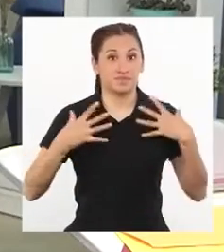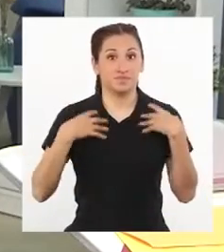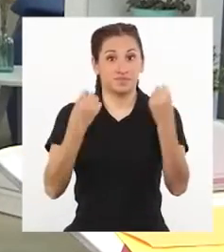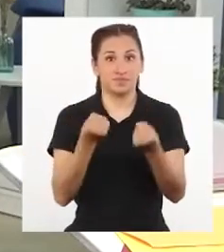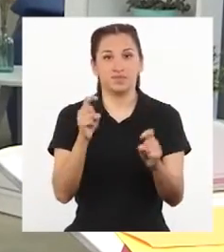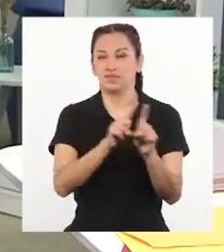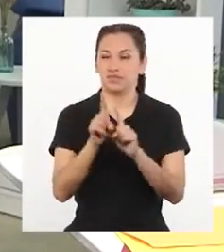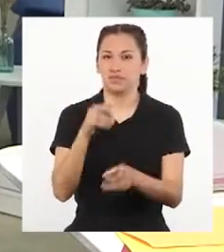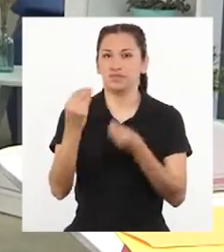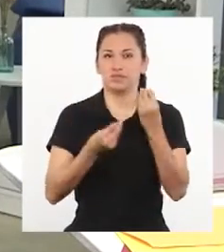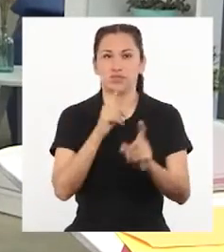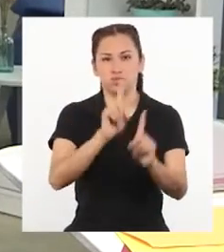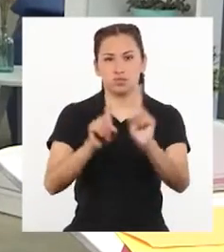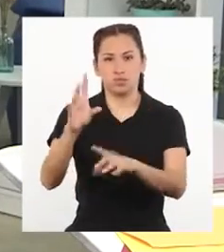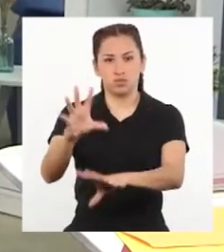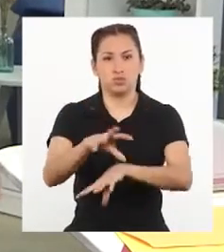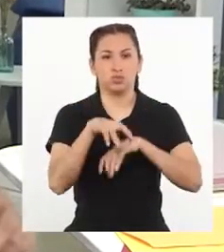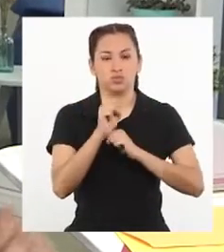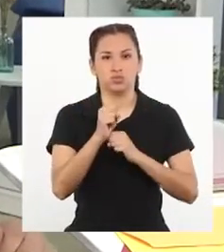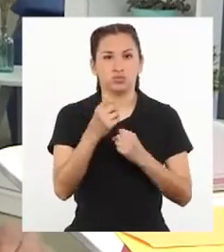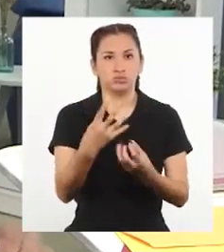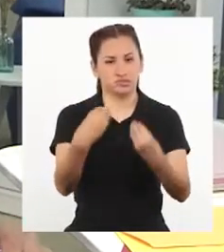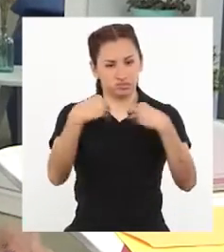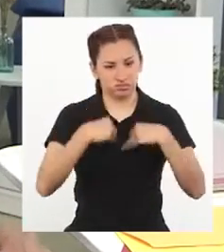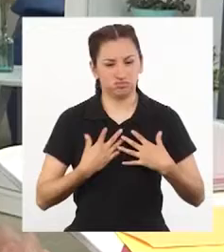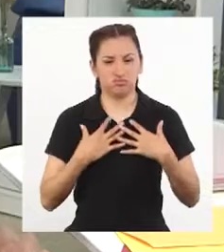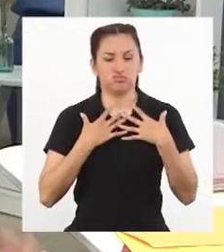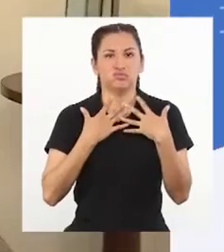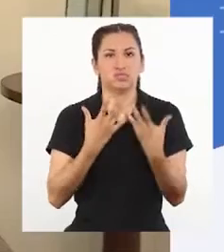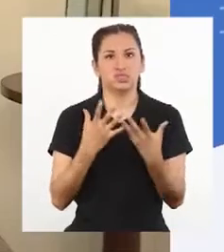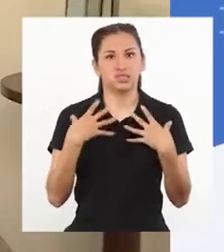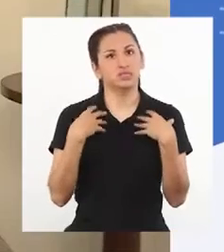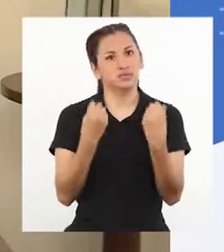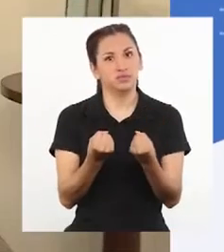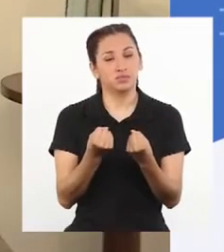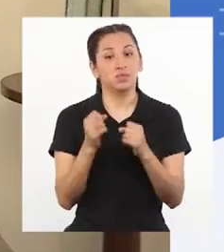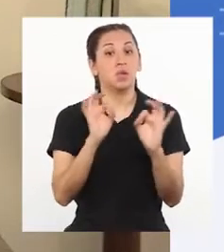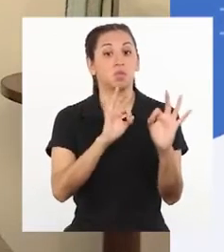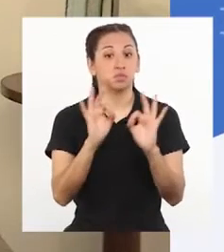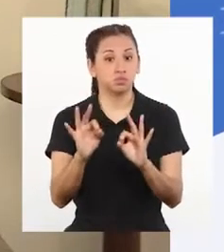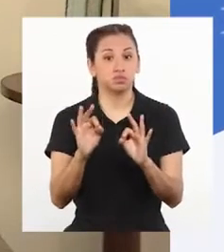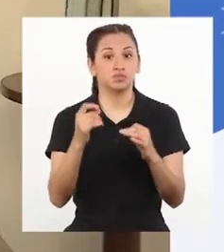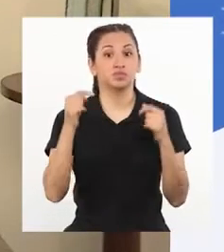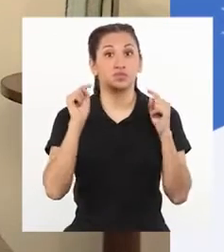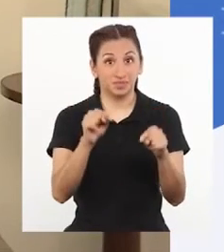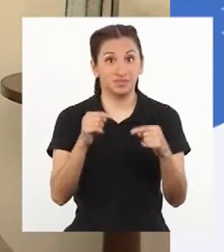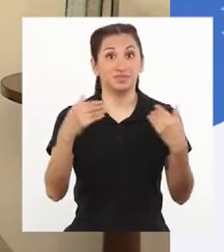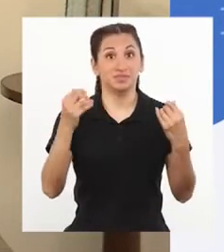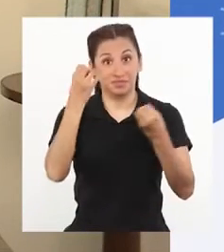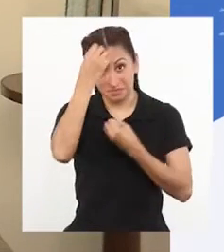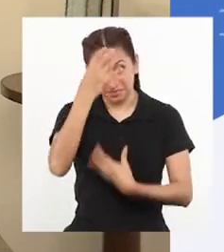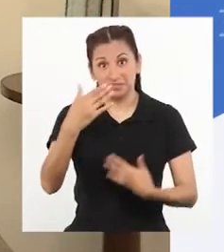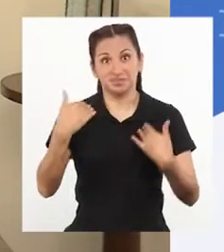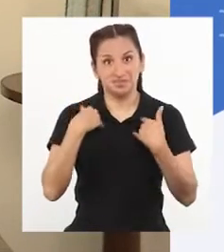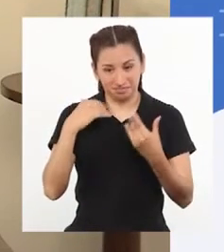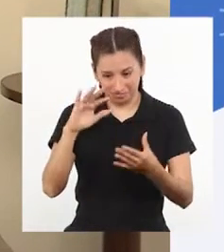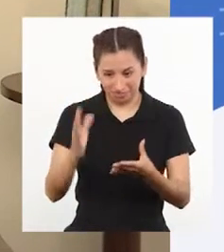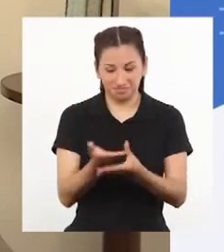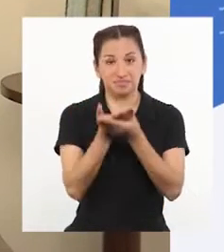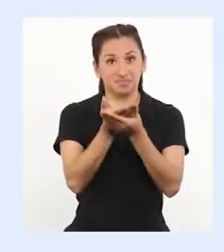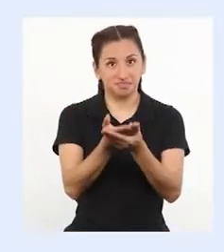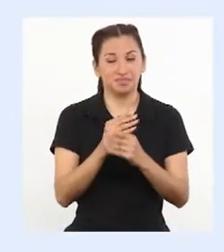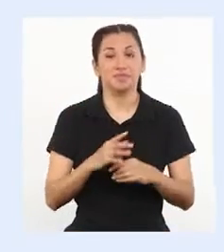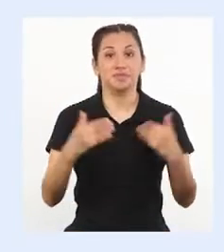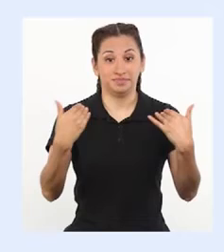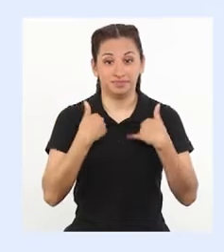cómo ciertas actividades o hábitos afectan nuestra salud. ¡Qué coincidencia! Justo tengo esta información a la